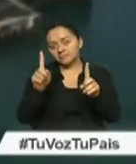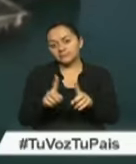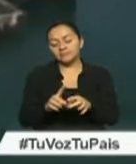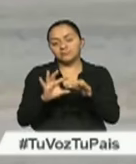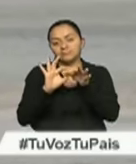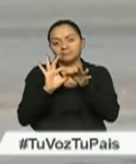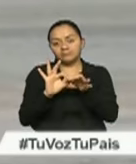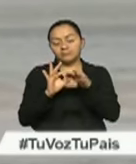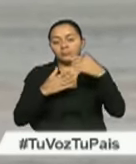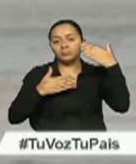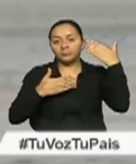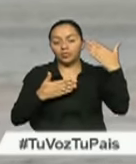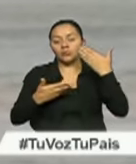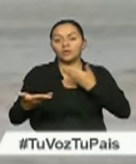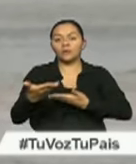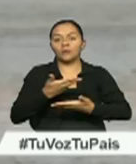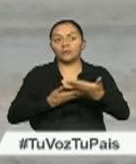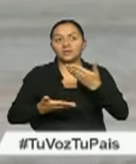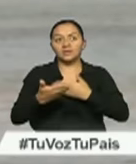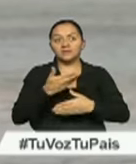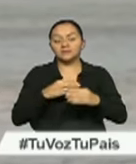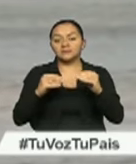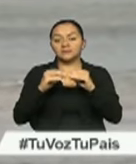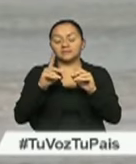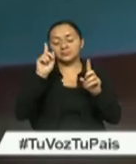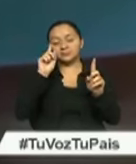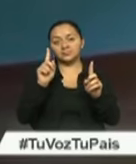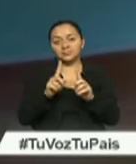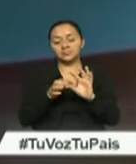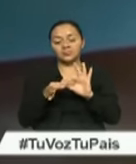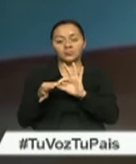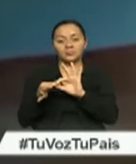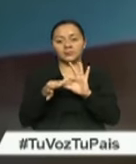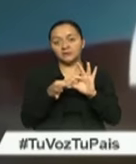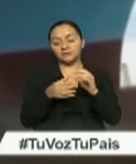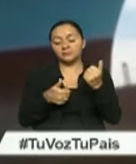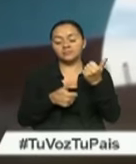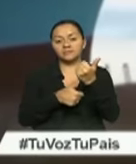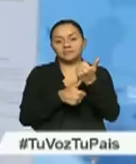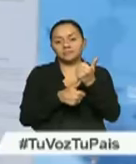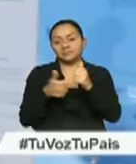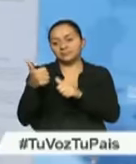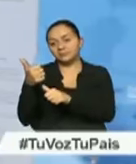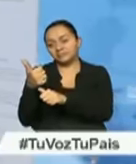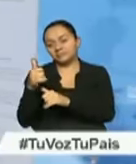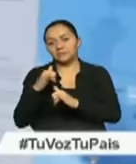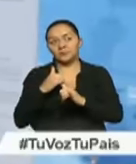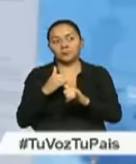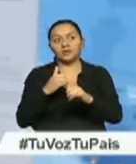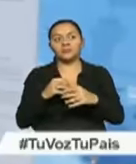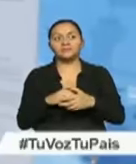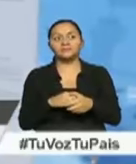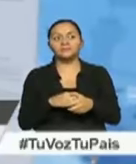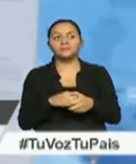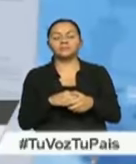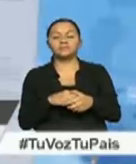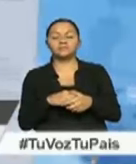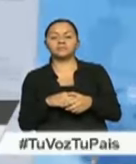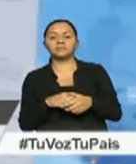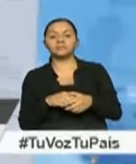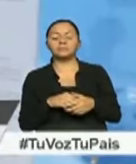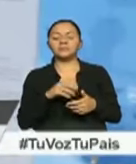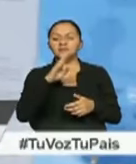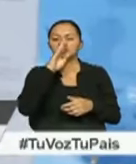relaciones políticas, comerciales, diplomáticas, de cooperación y asistencia mutua. El fin a todos estos temas